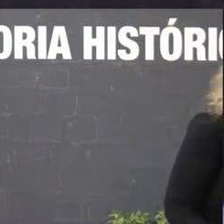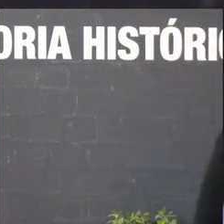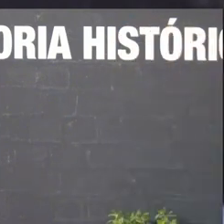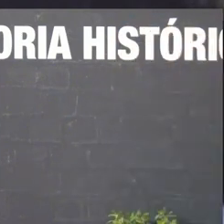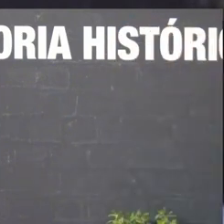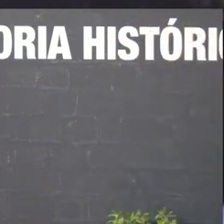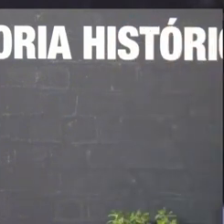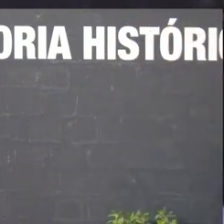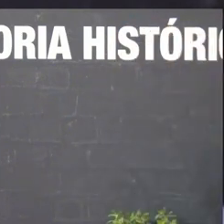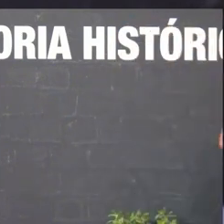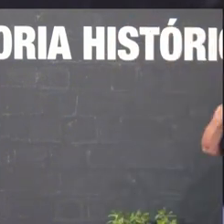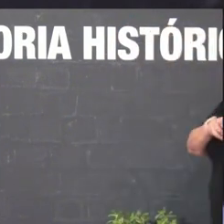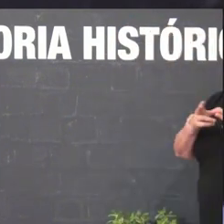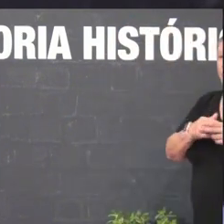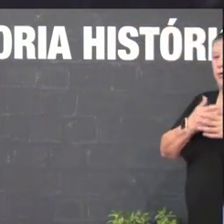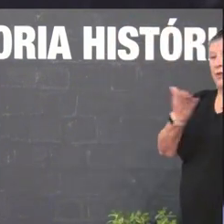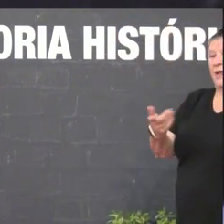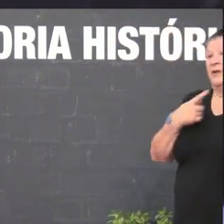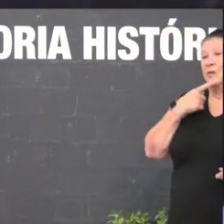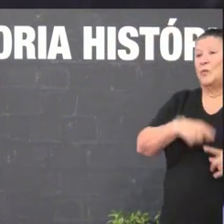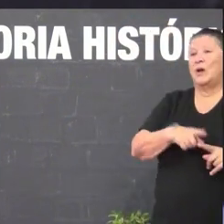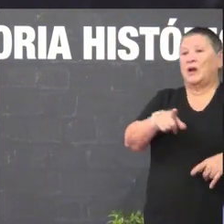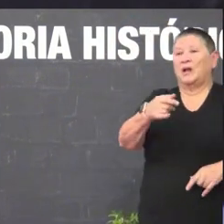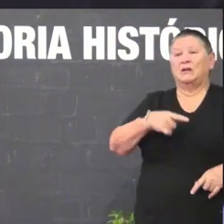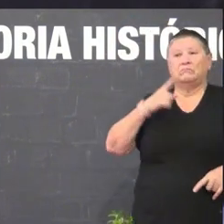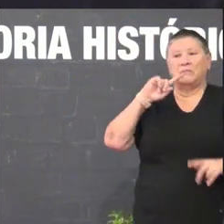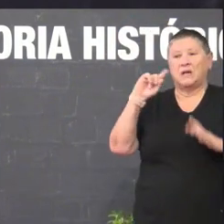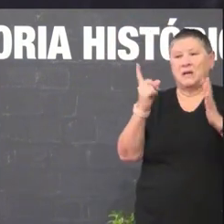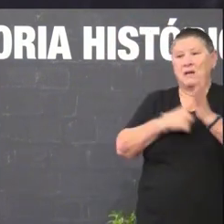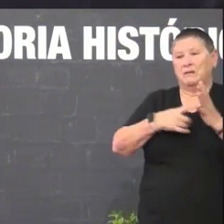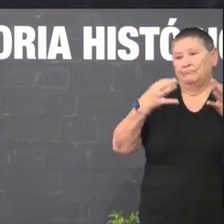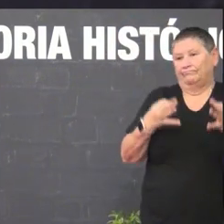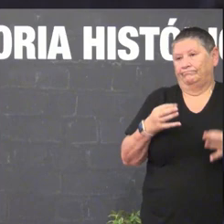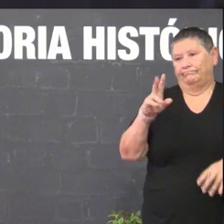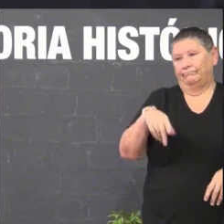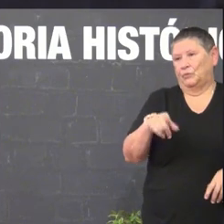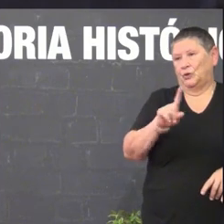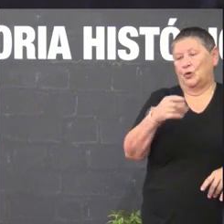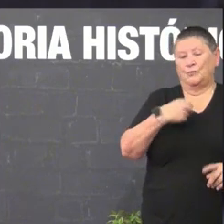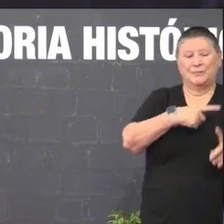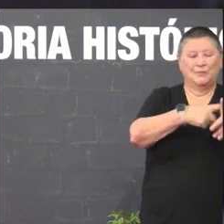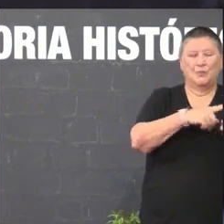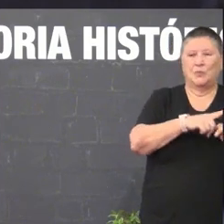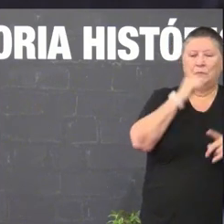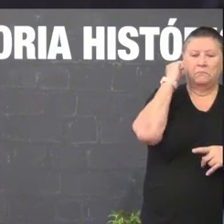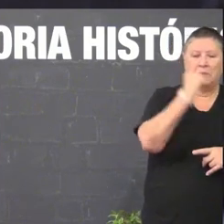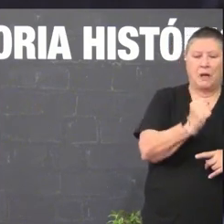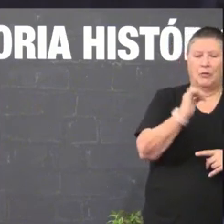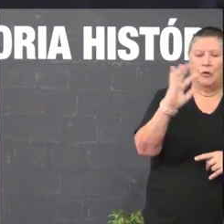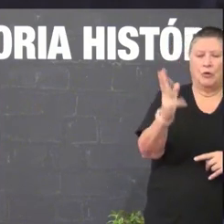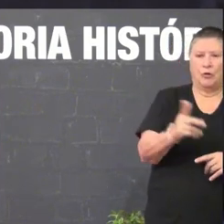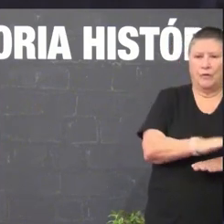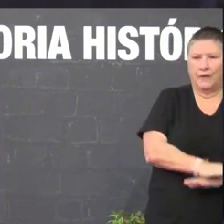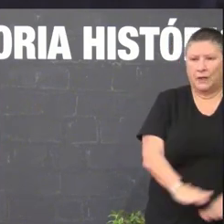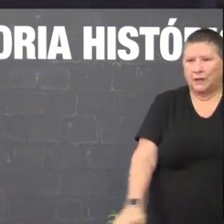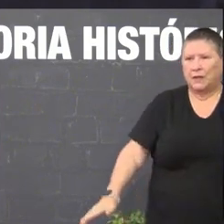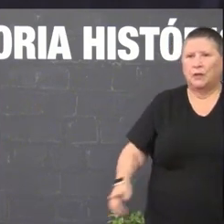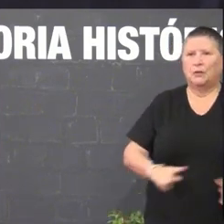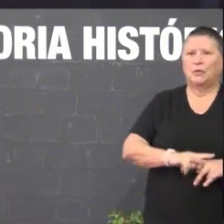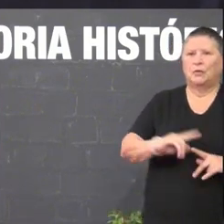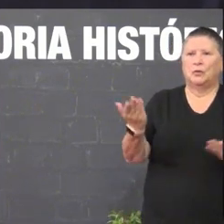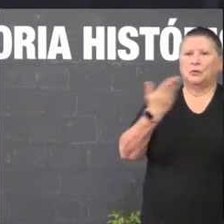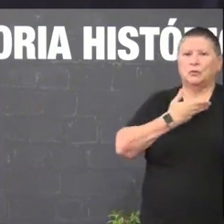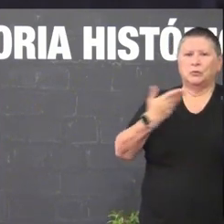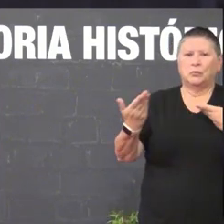socialmente y las presenta como ilegítimas Al mismo nivel que el asesinato que el robo de niños que la tortura o que el fascismo